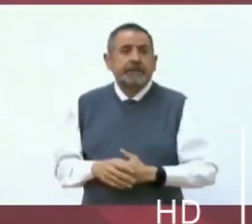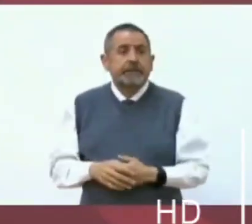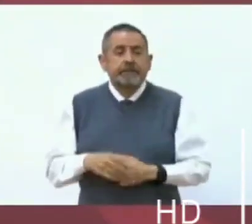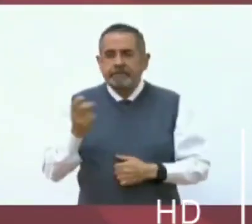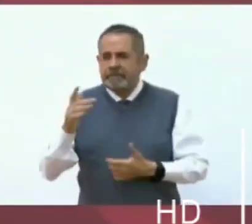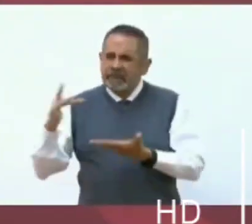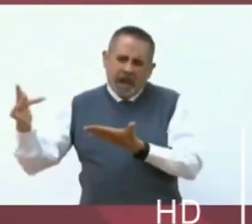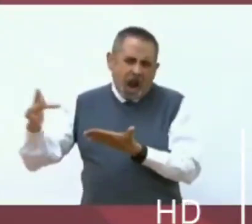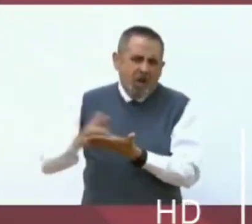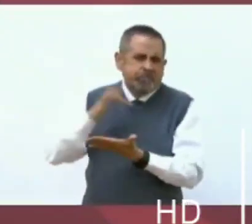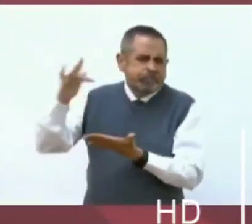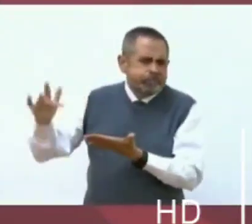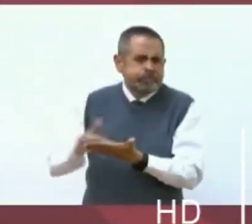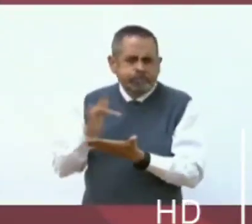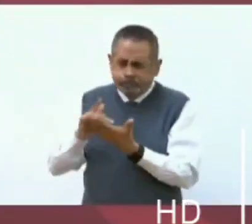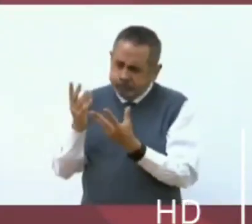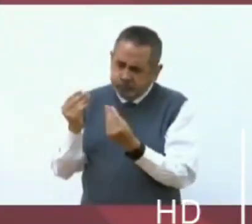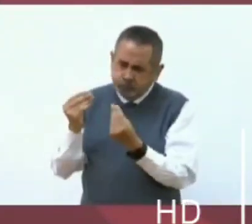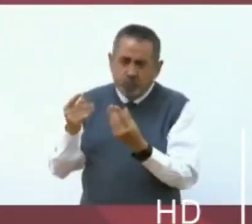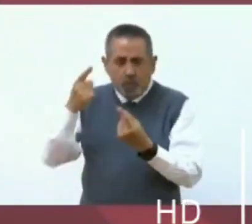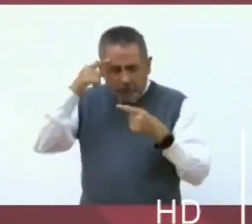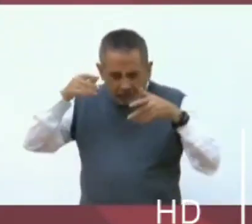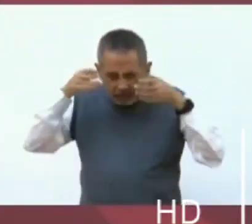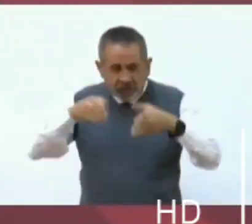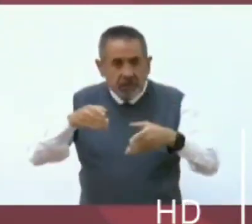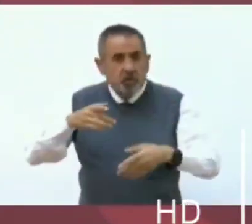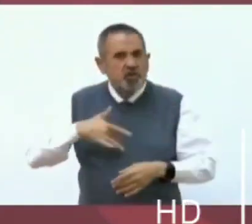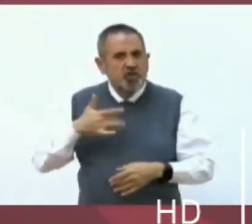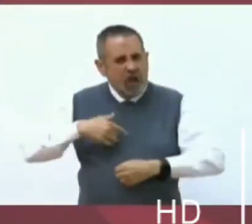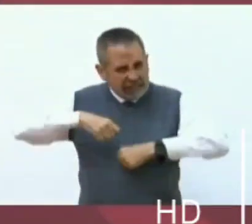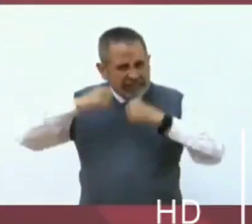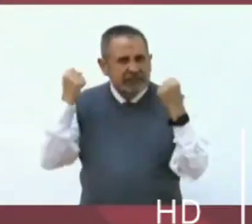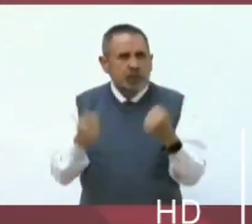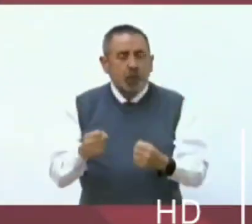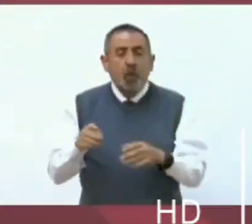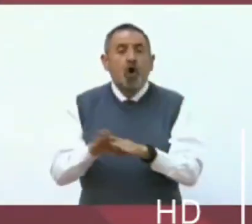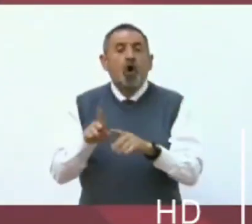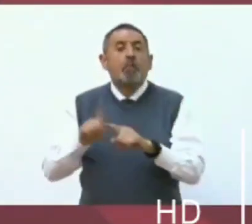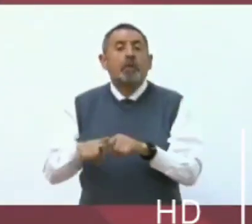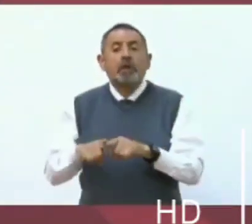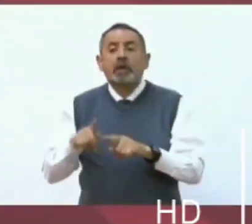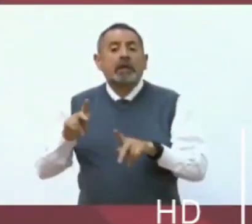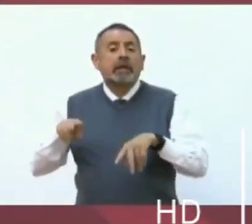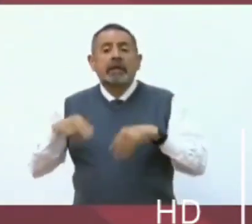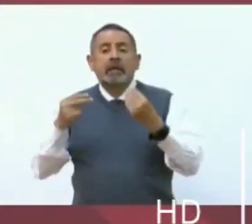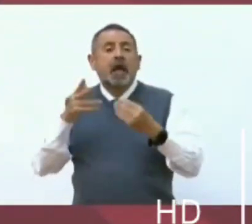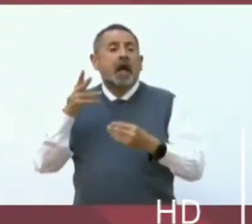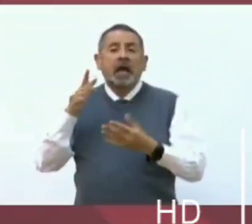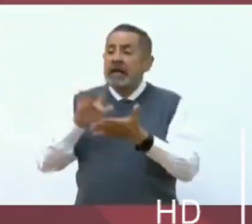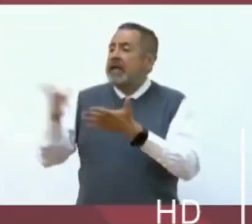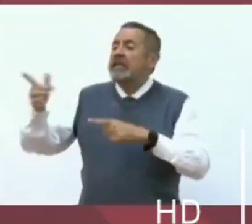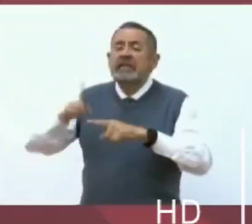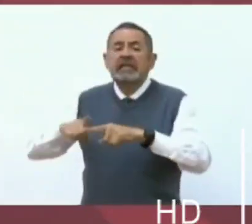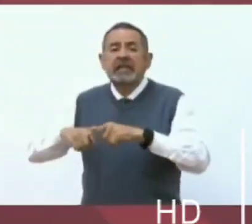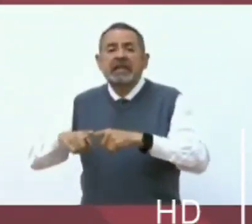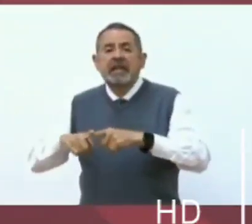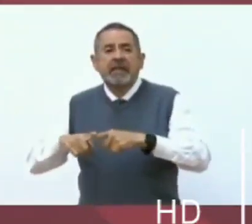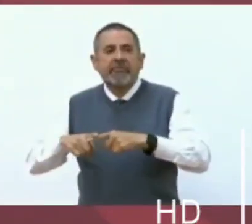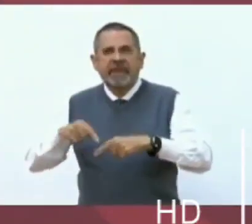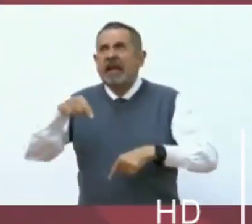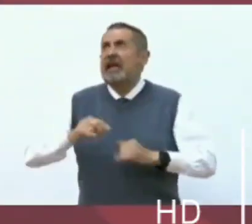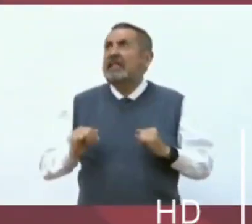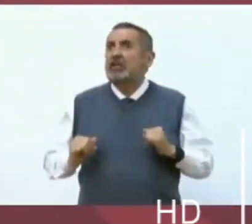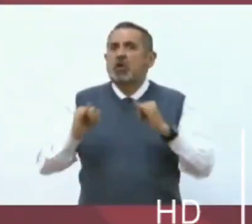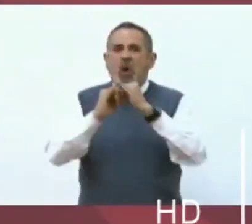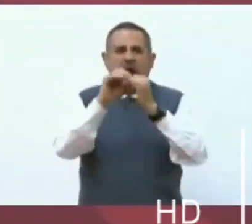el gran apoyo brindado, pero estoy seguro que quien se los agradecerá aún más es esta